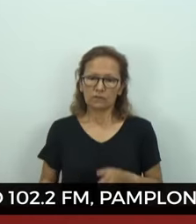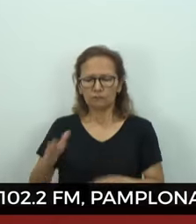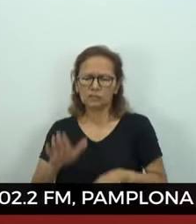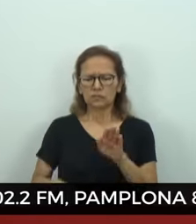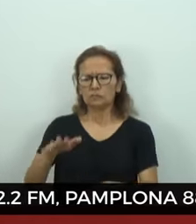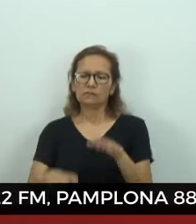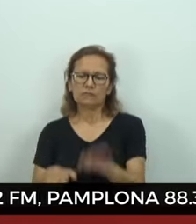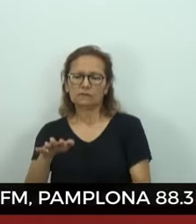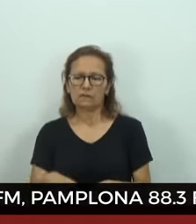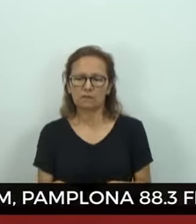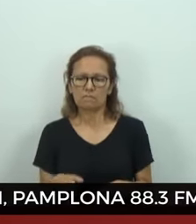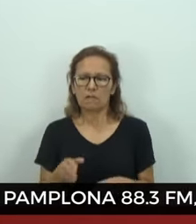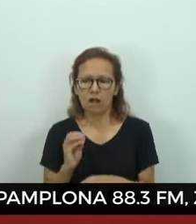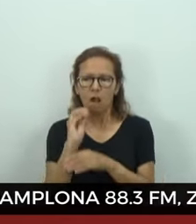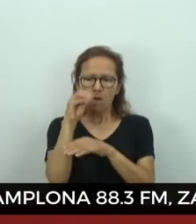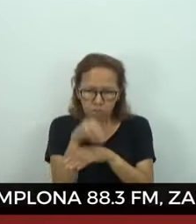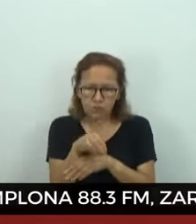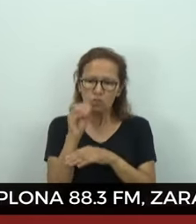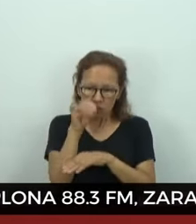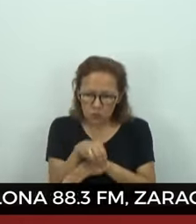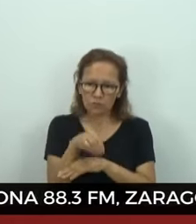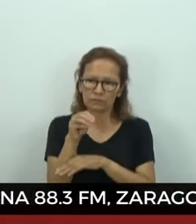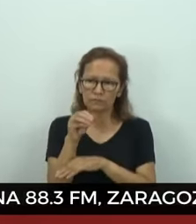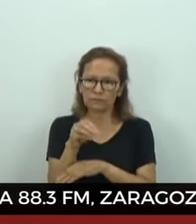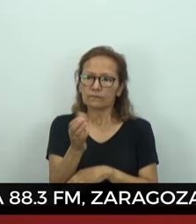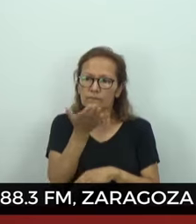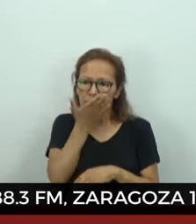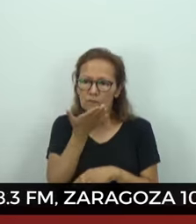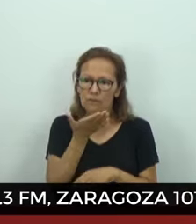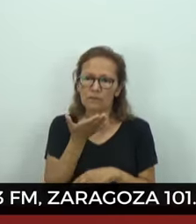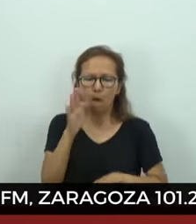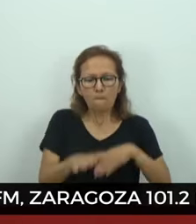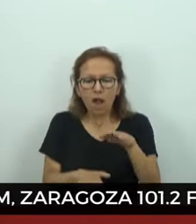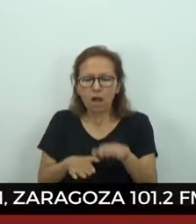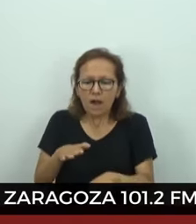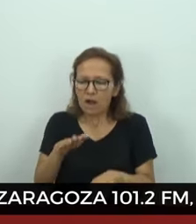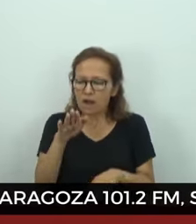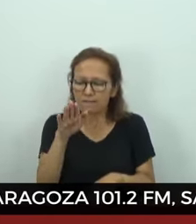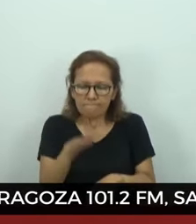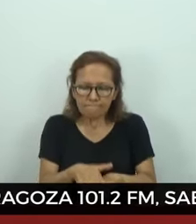Esa palabra pisotear, esa palabra hollar,